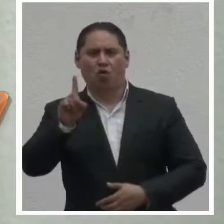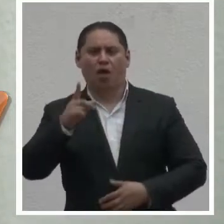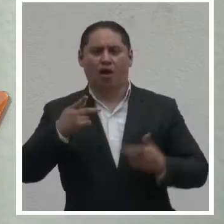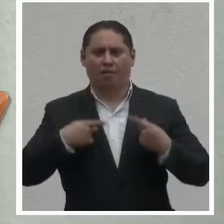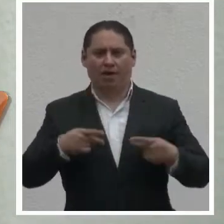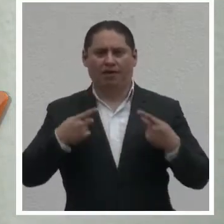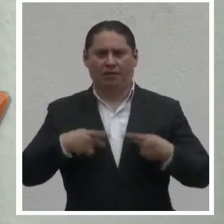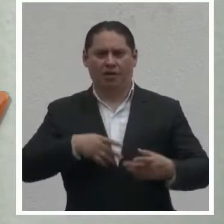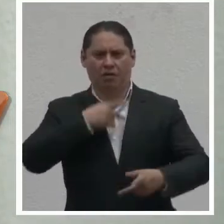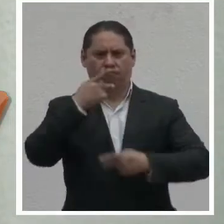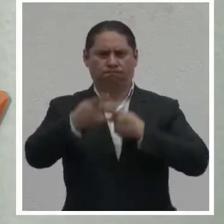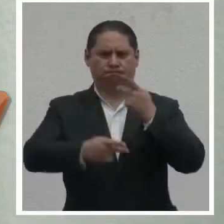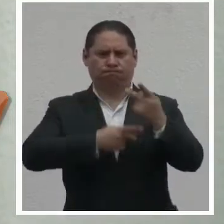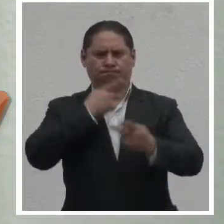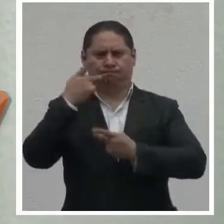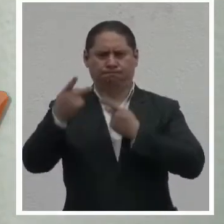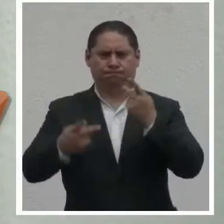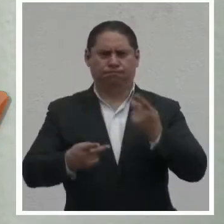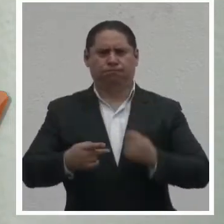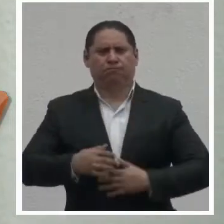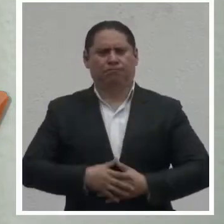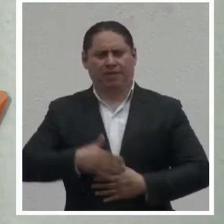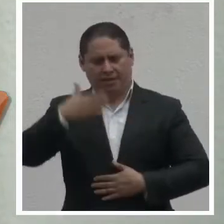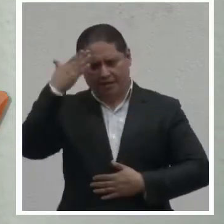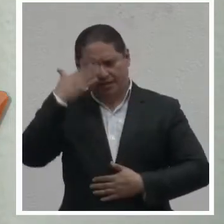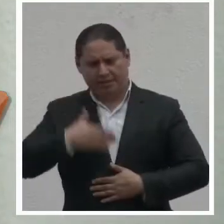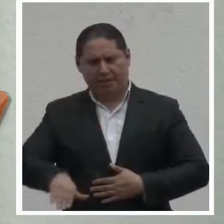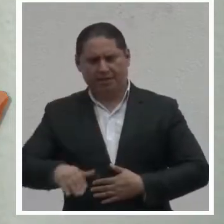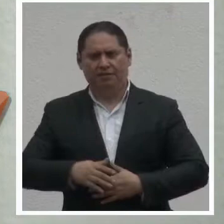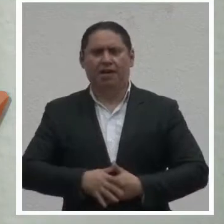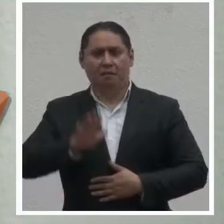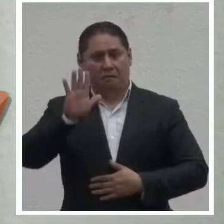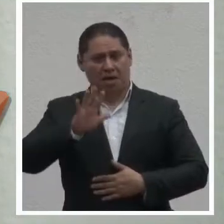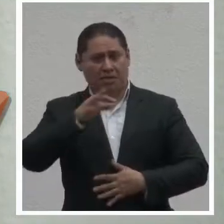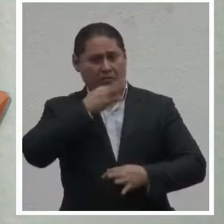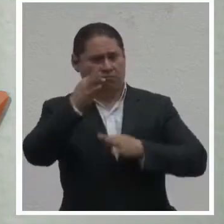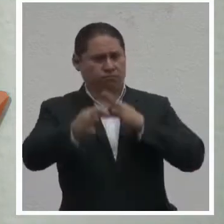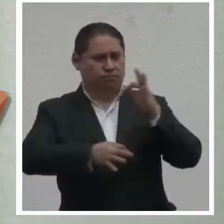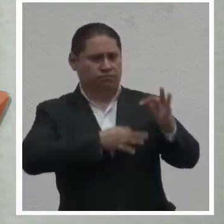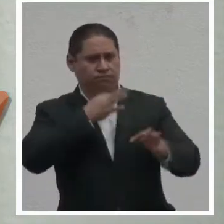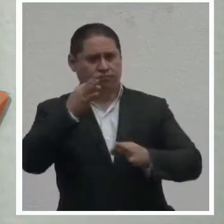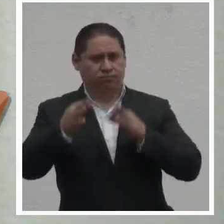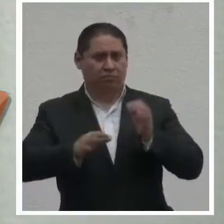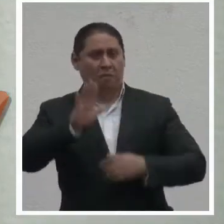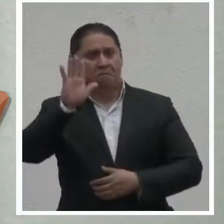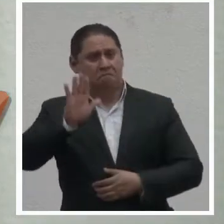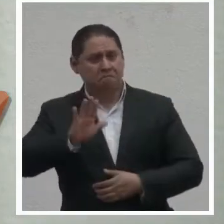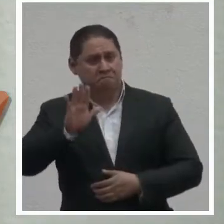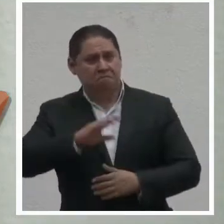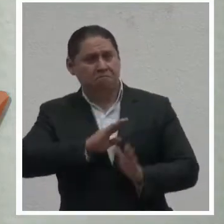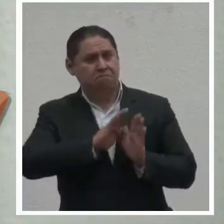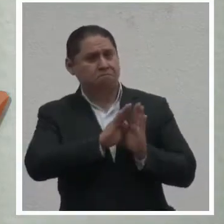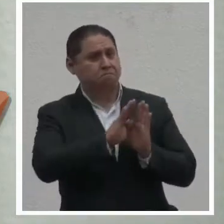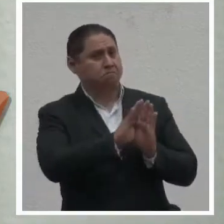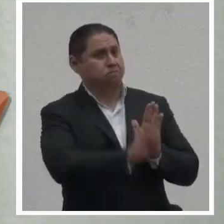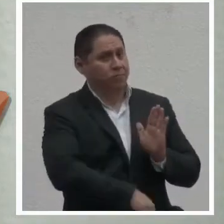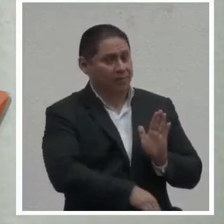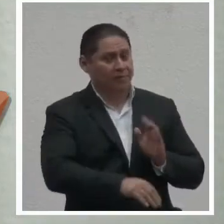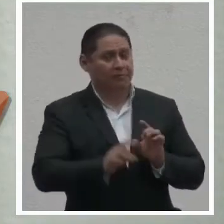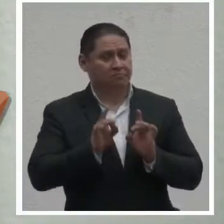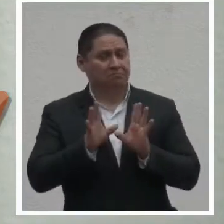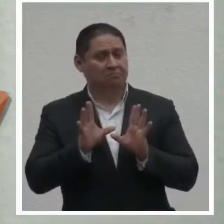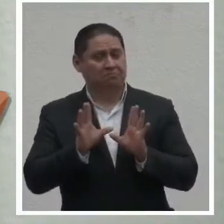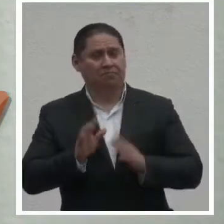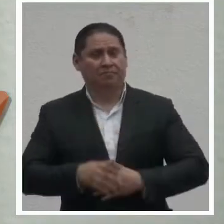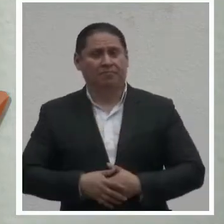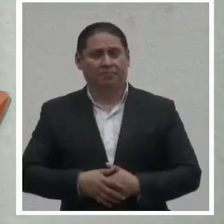que, no obstante de saber que era un discurso que lo conducía a la muerte,